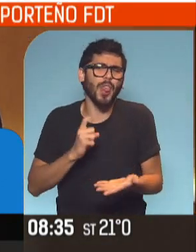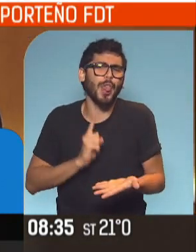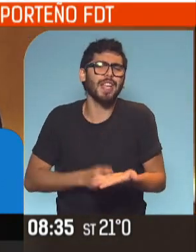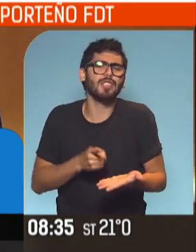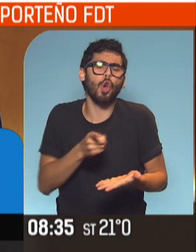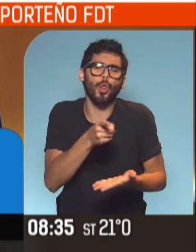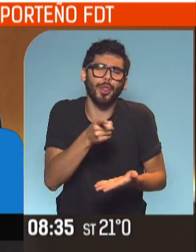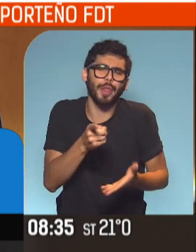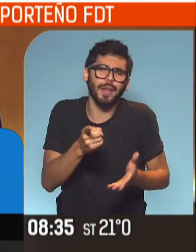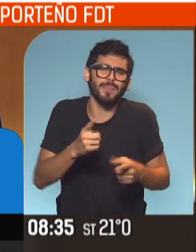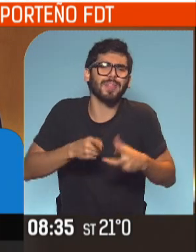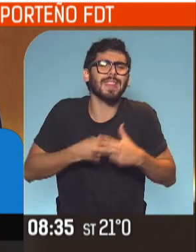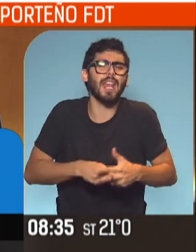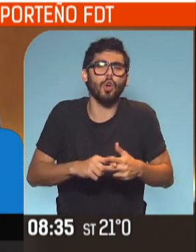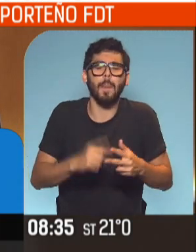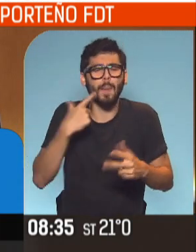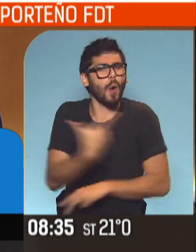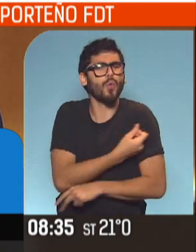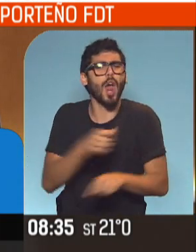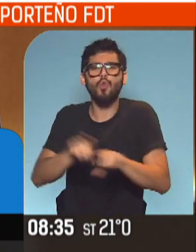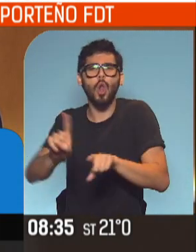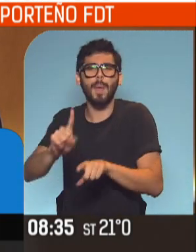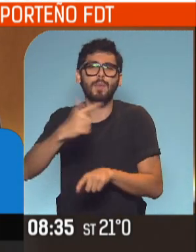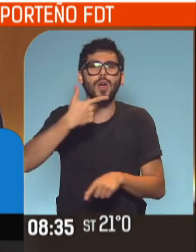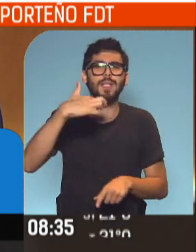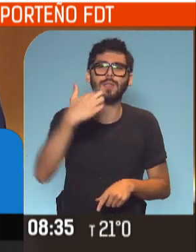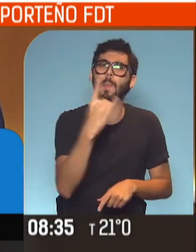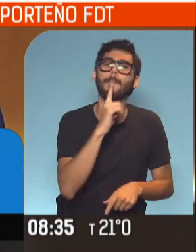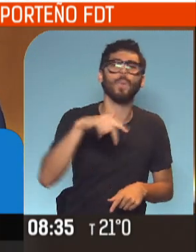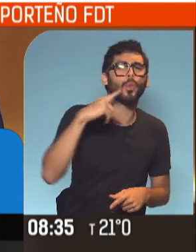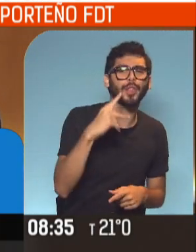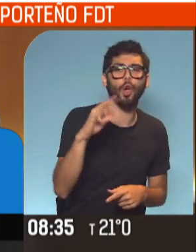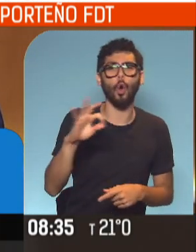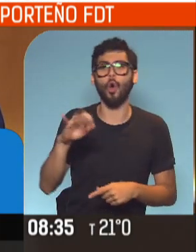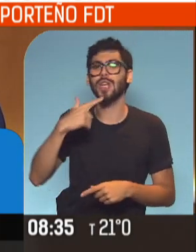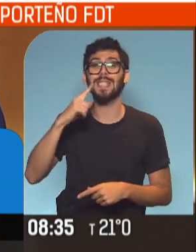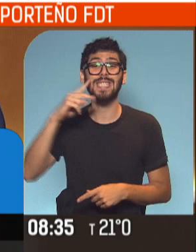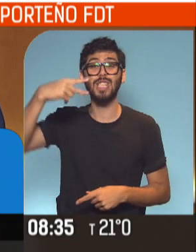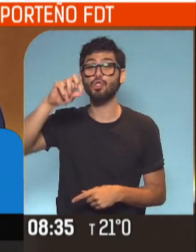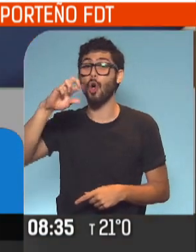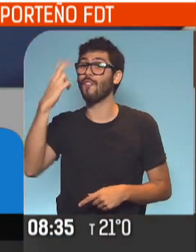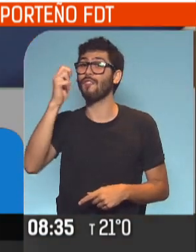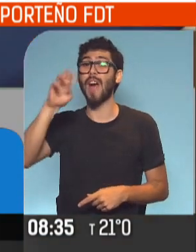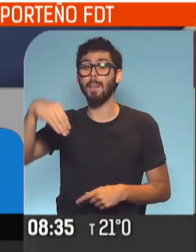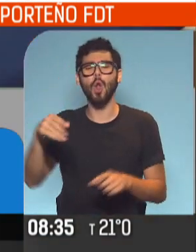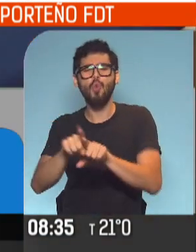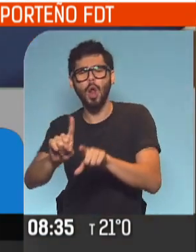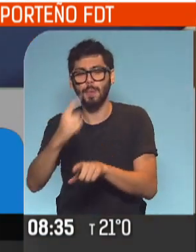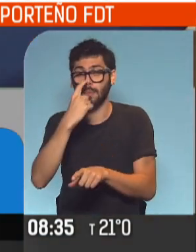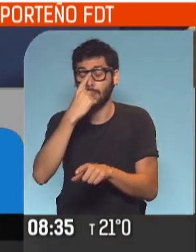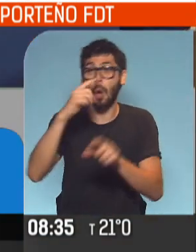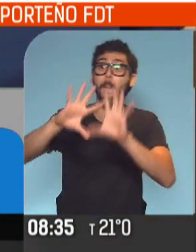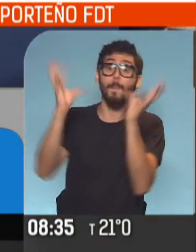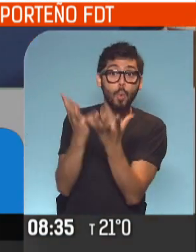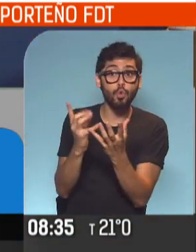vacuna la scinopharm que la sputnik o sea son todas diferentes entonces en principio uno ve que hay experiencias en el mundo que